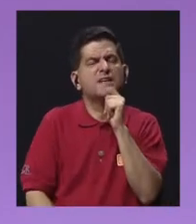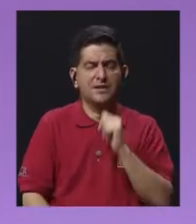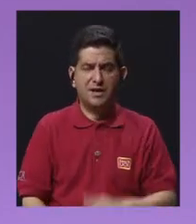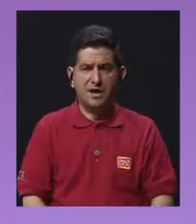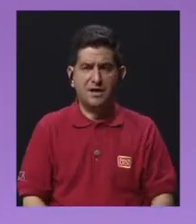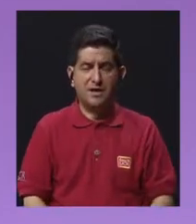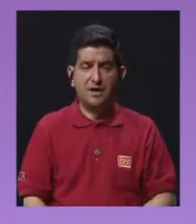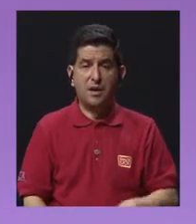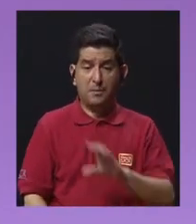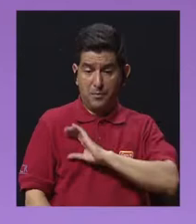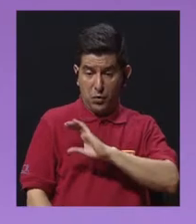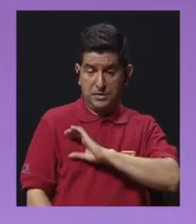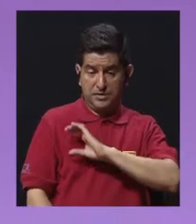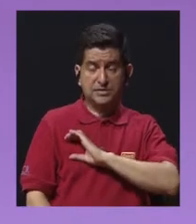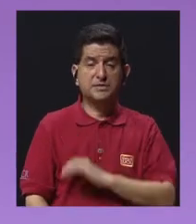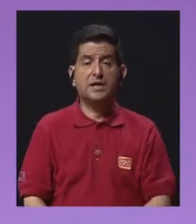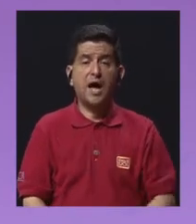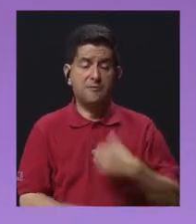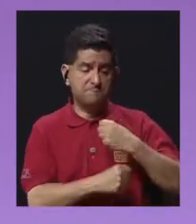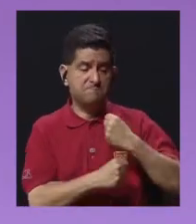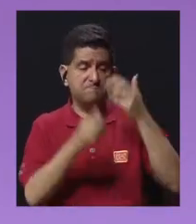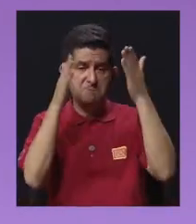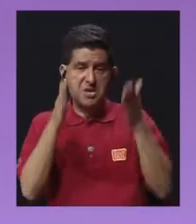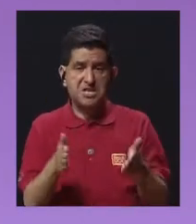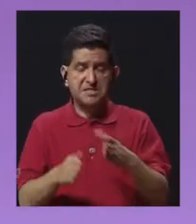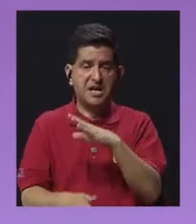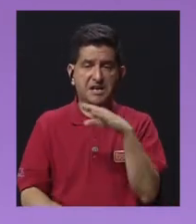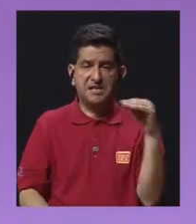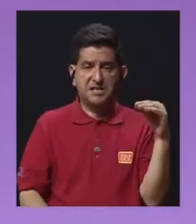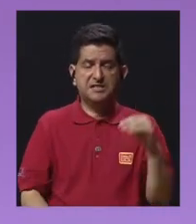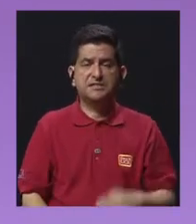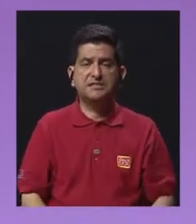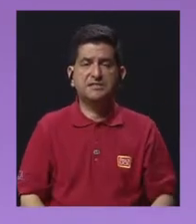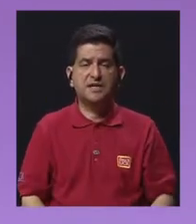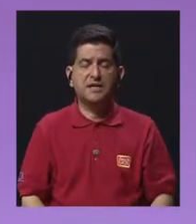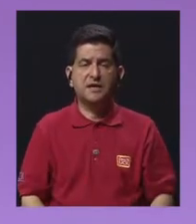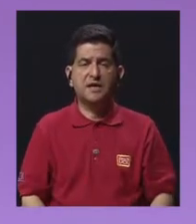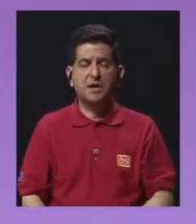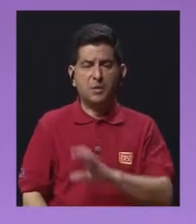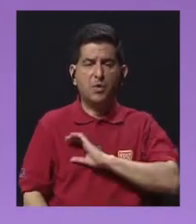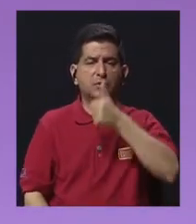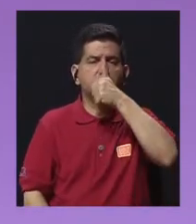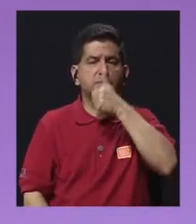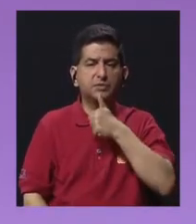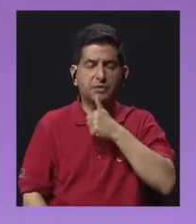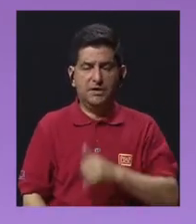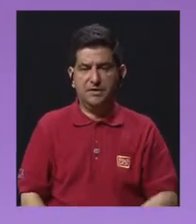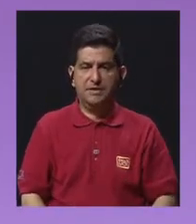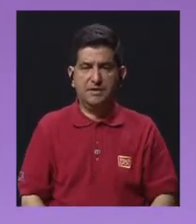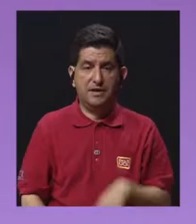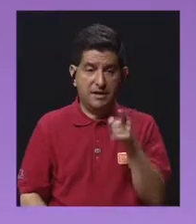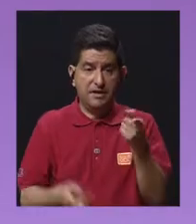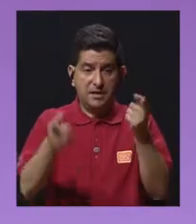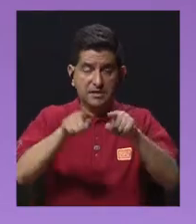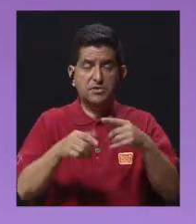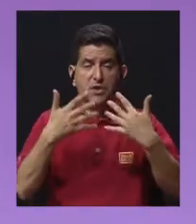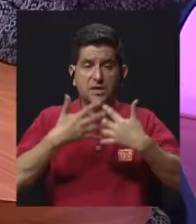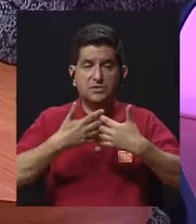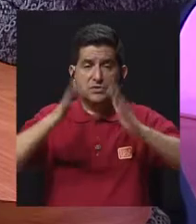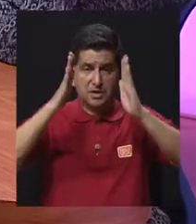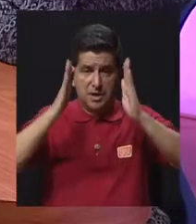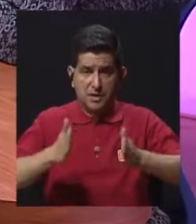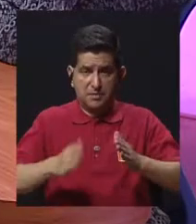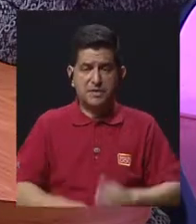parte de los policías, por parte de los militares y por parte de guardias privados de los